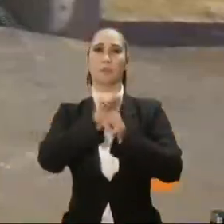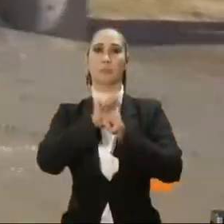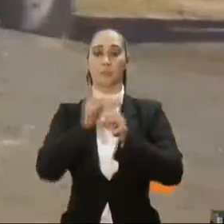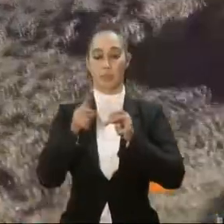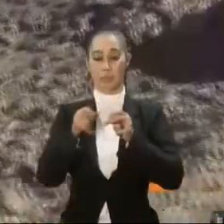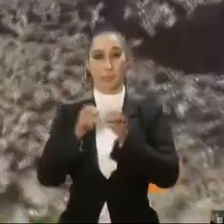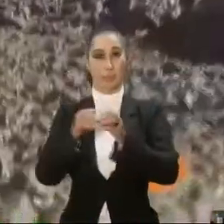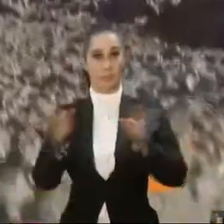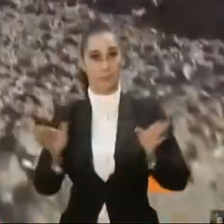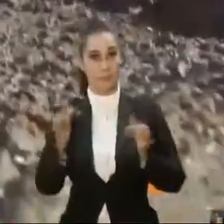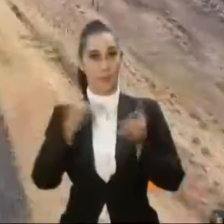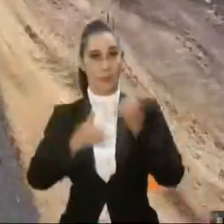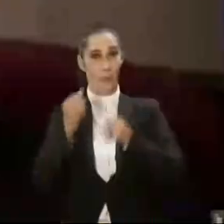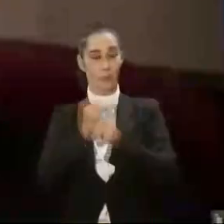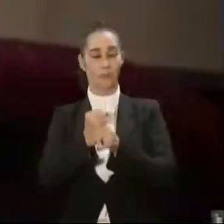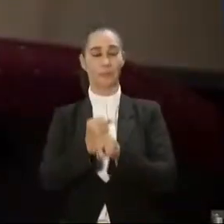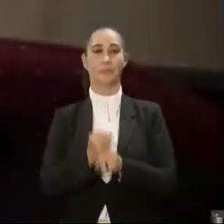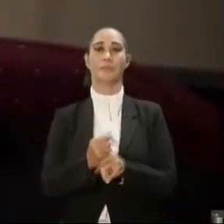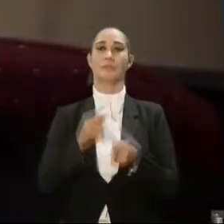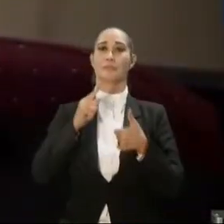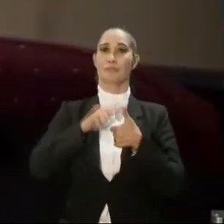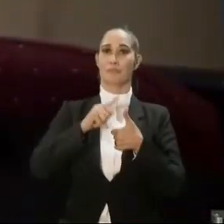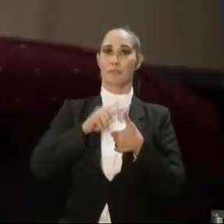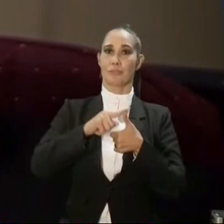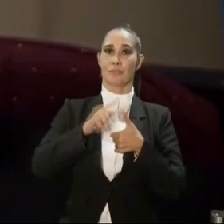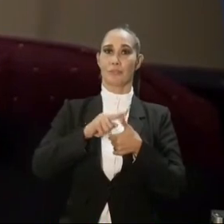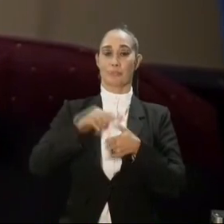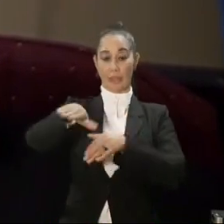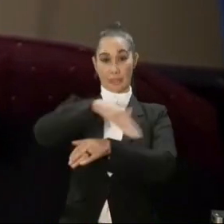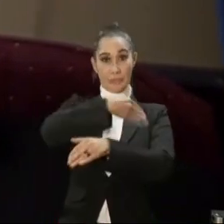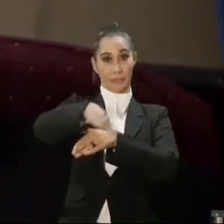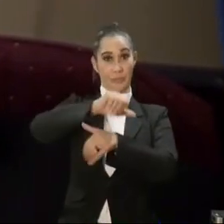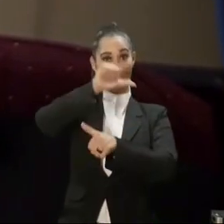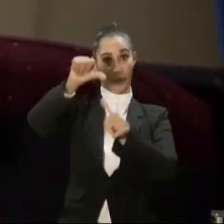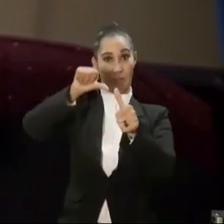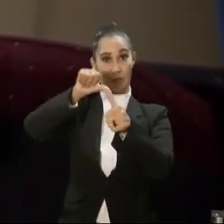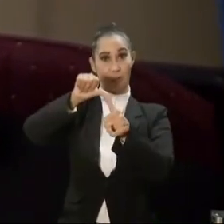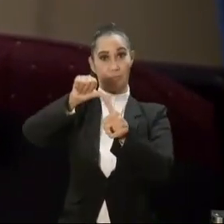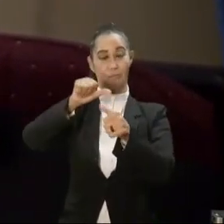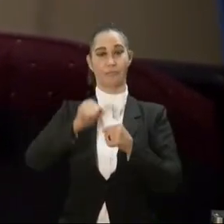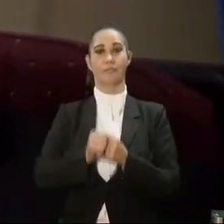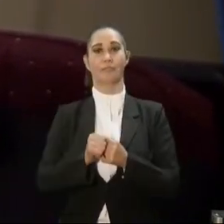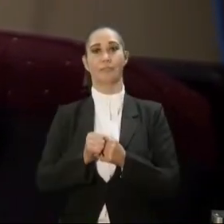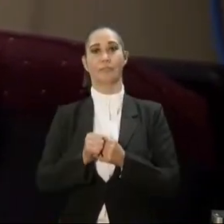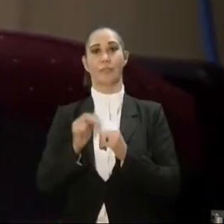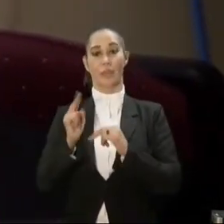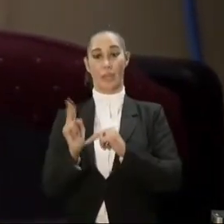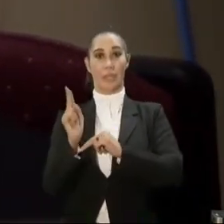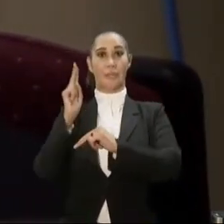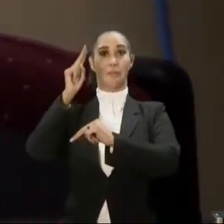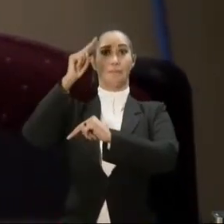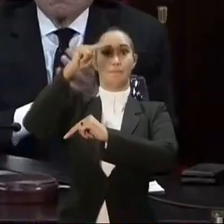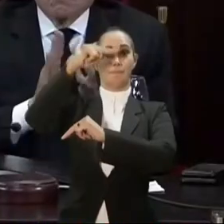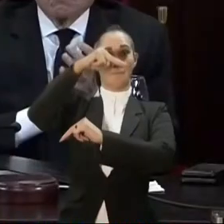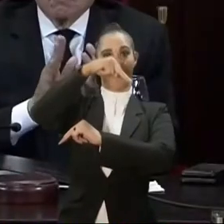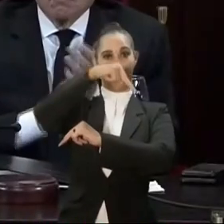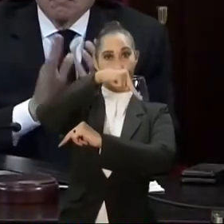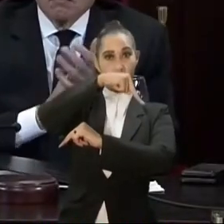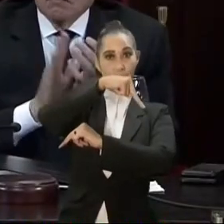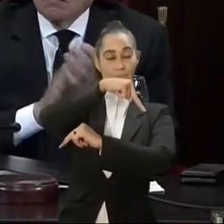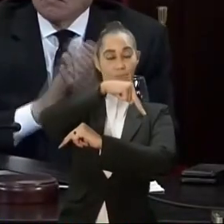inauguramos este último año se encuentran la Circunvalación de azua El elevado